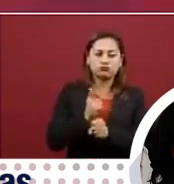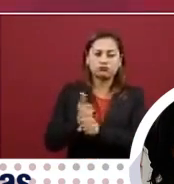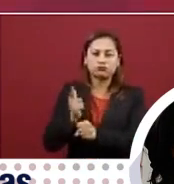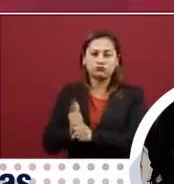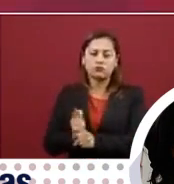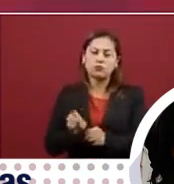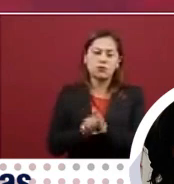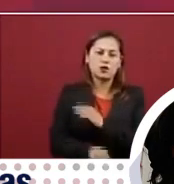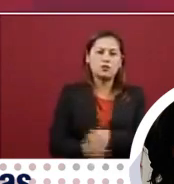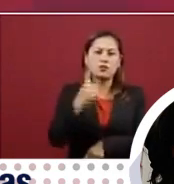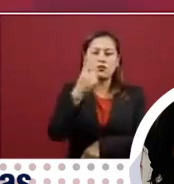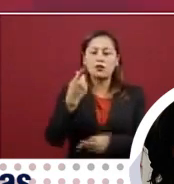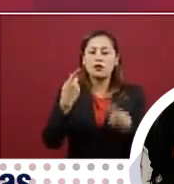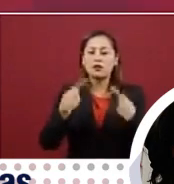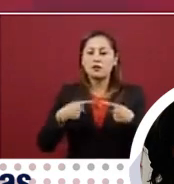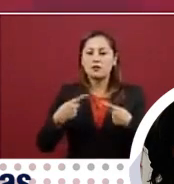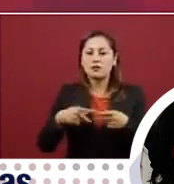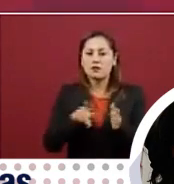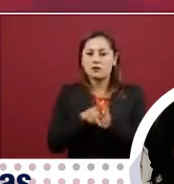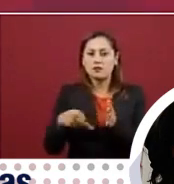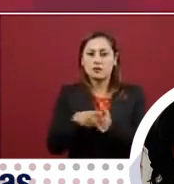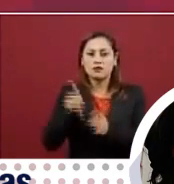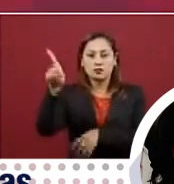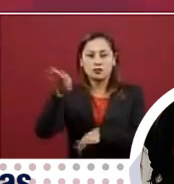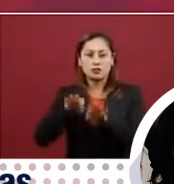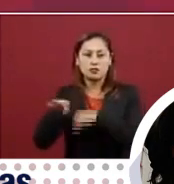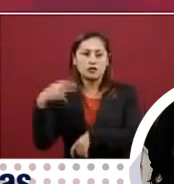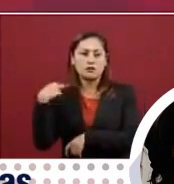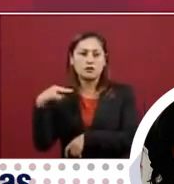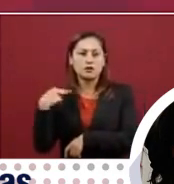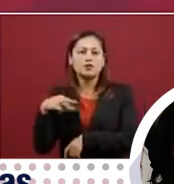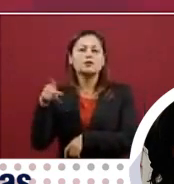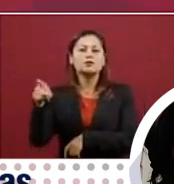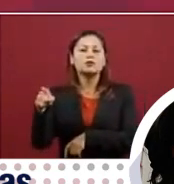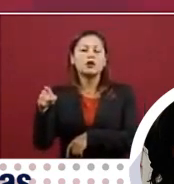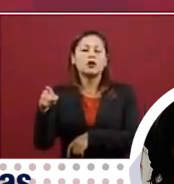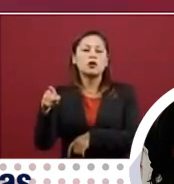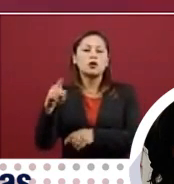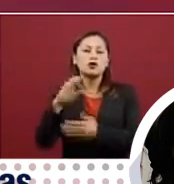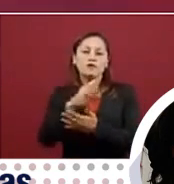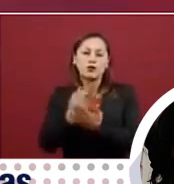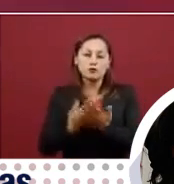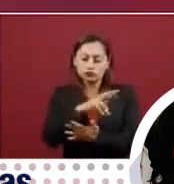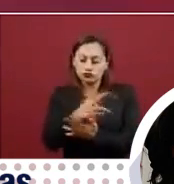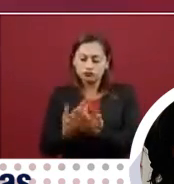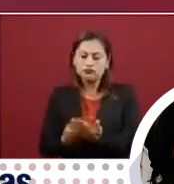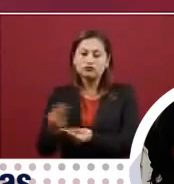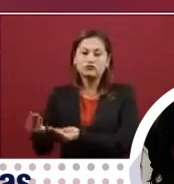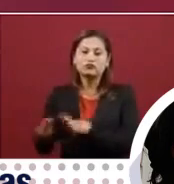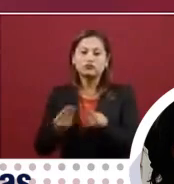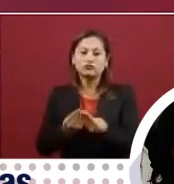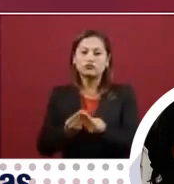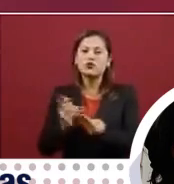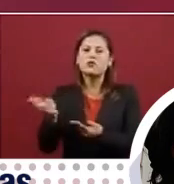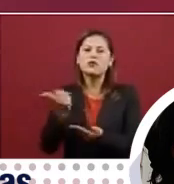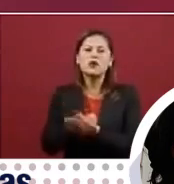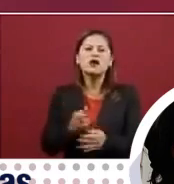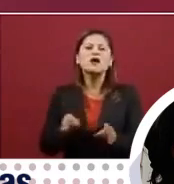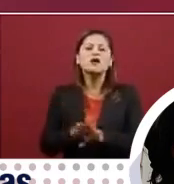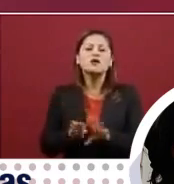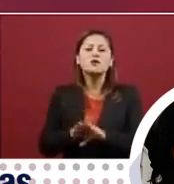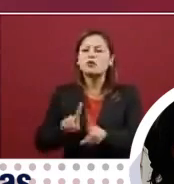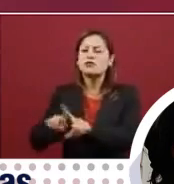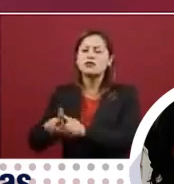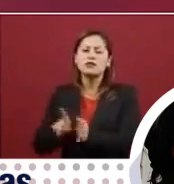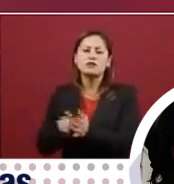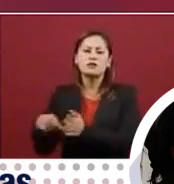responder sobre las agresiones de las que tiene conocimiento cuando un periodista se acerca a él. Bien, a ver, y pues yo